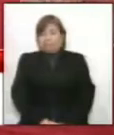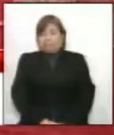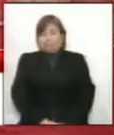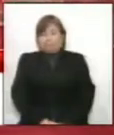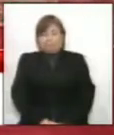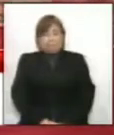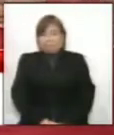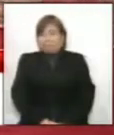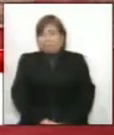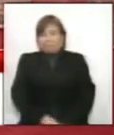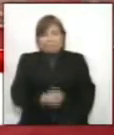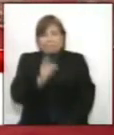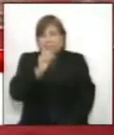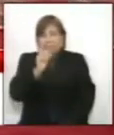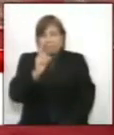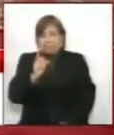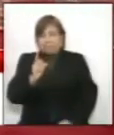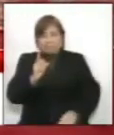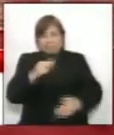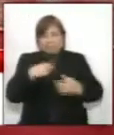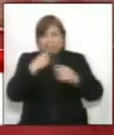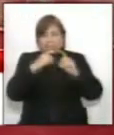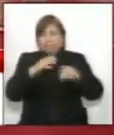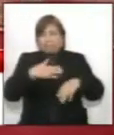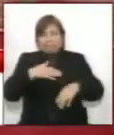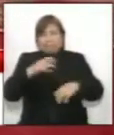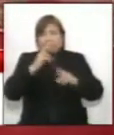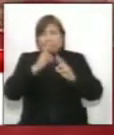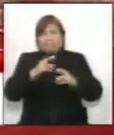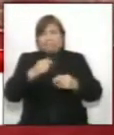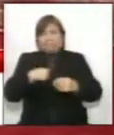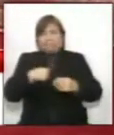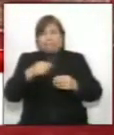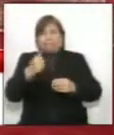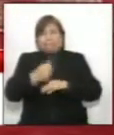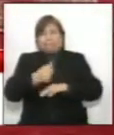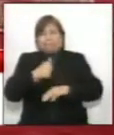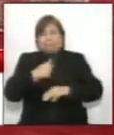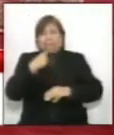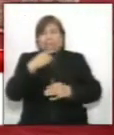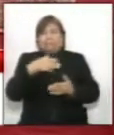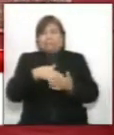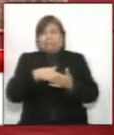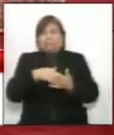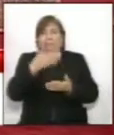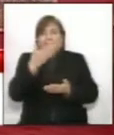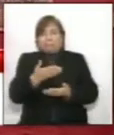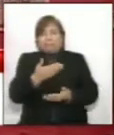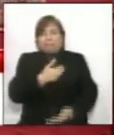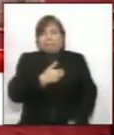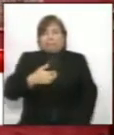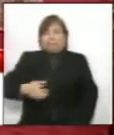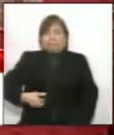No podría hacer un mea culpa porque la respuesta del Congreso son las deficiencias que ha tenido el señor presidente del Consejo de Ministros candidato